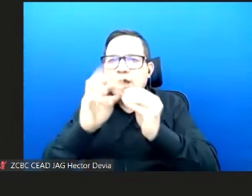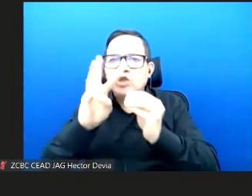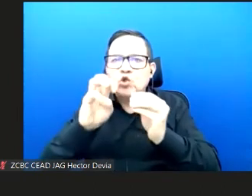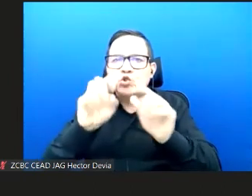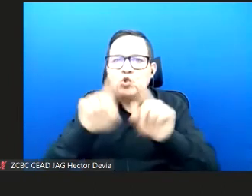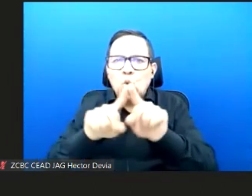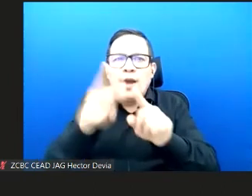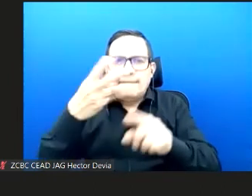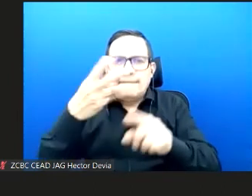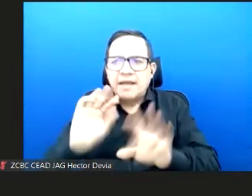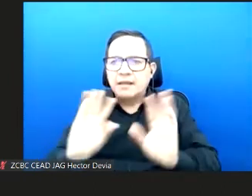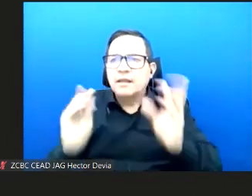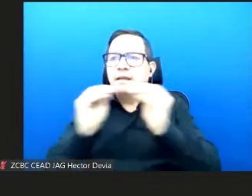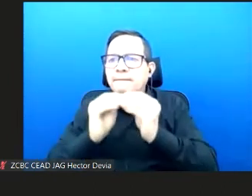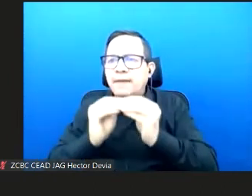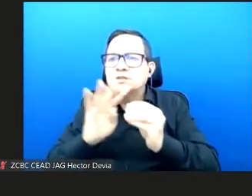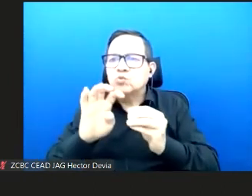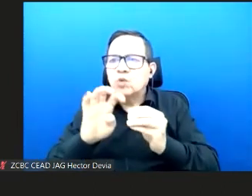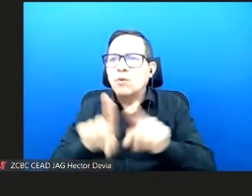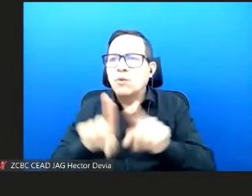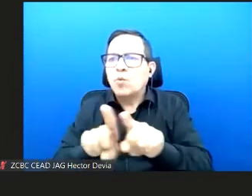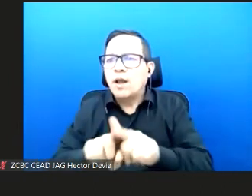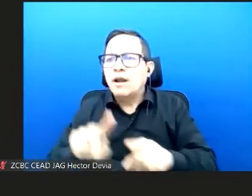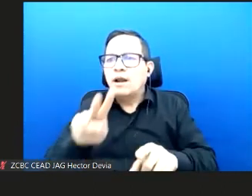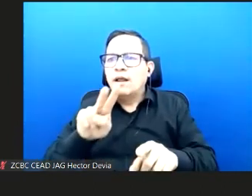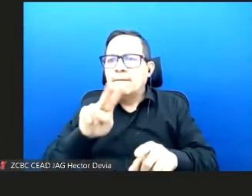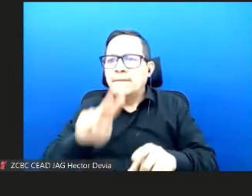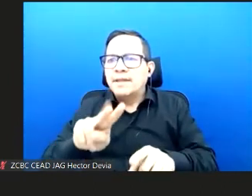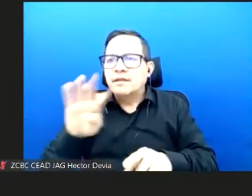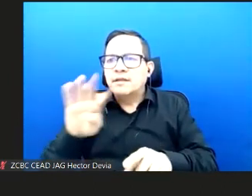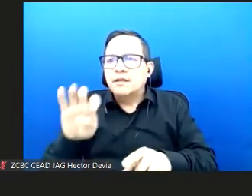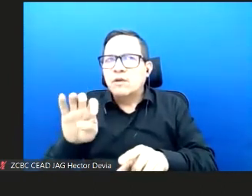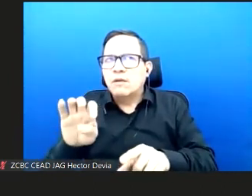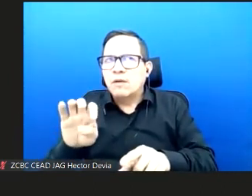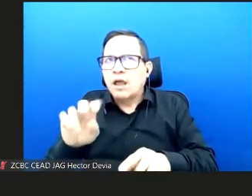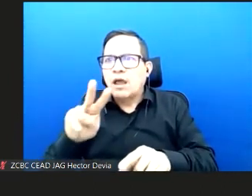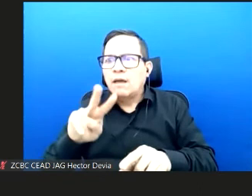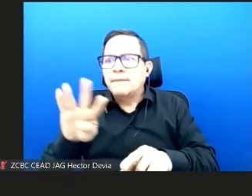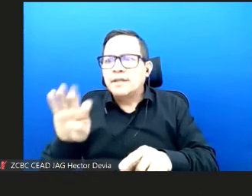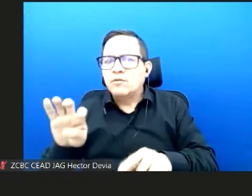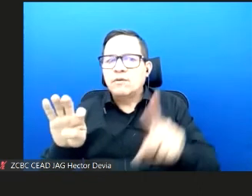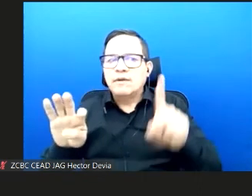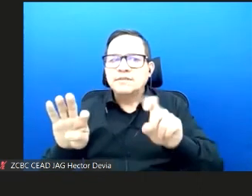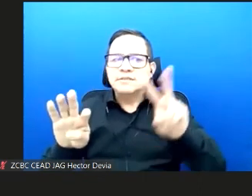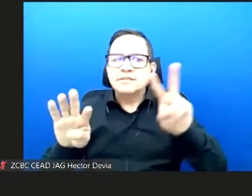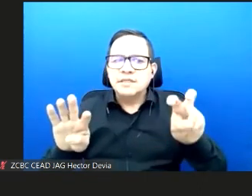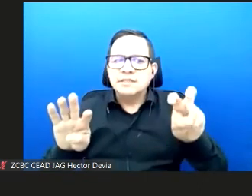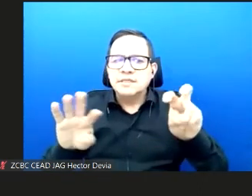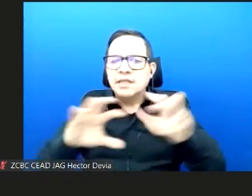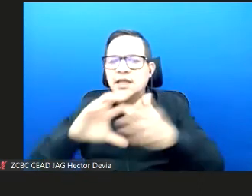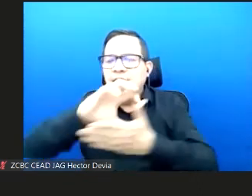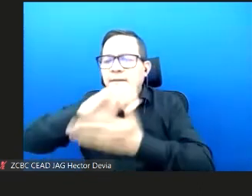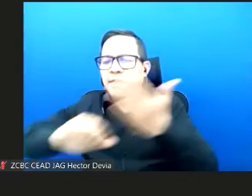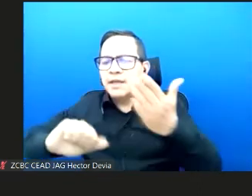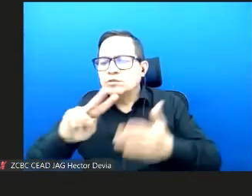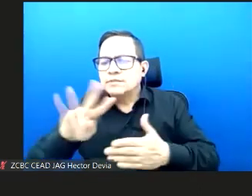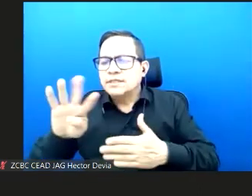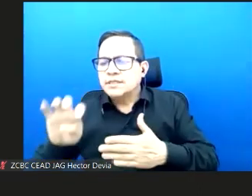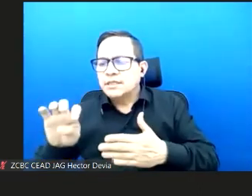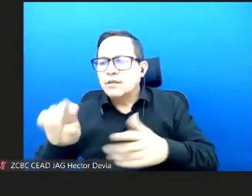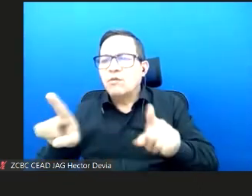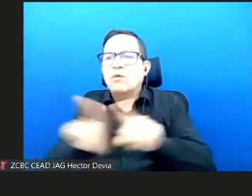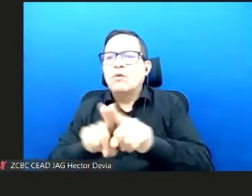9, 29. ¿Cuánto nos hace falta para llegar al 67? Efectivamente,